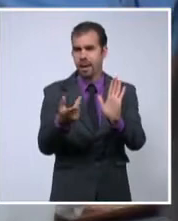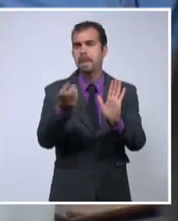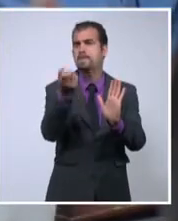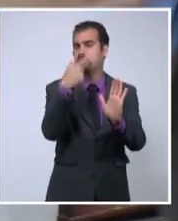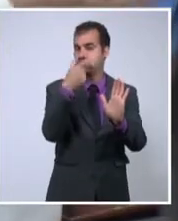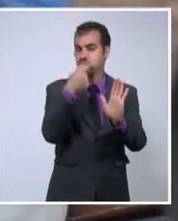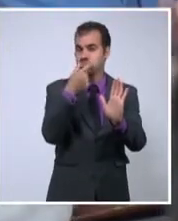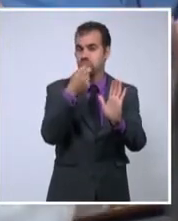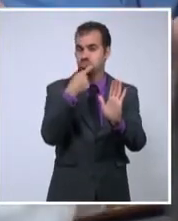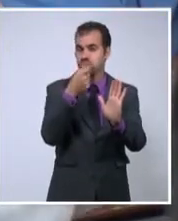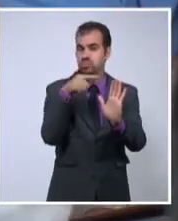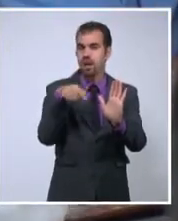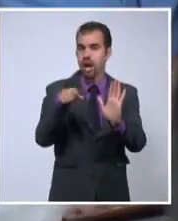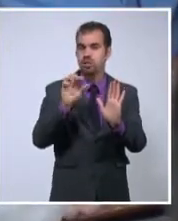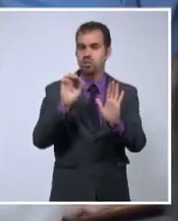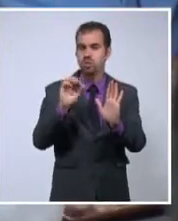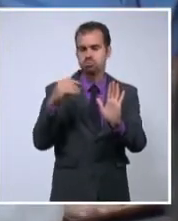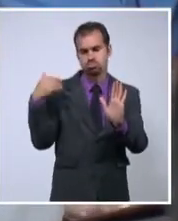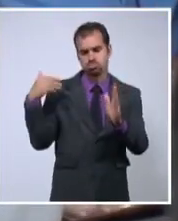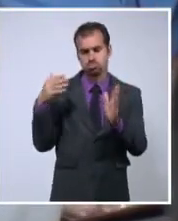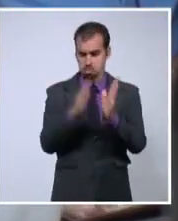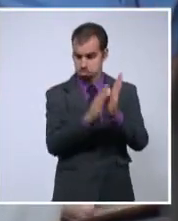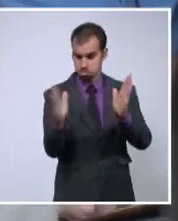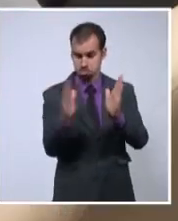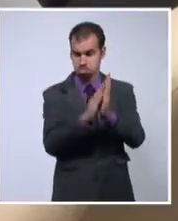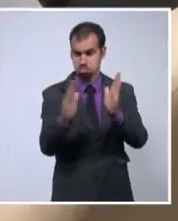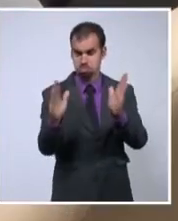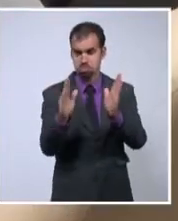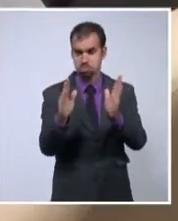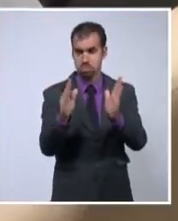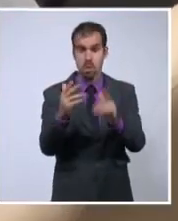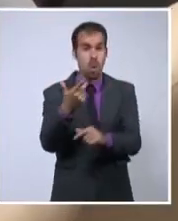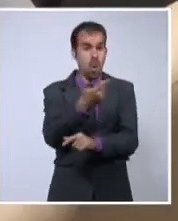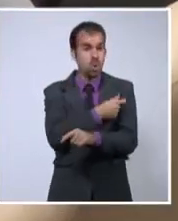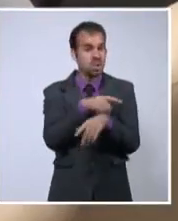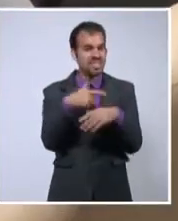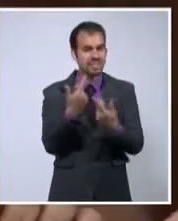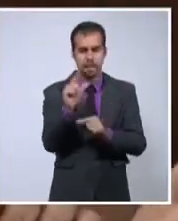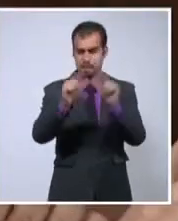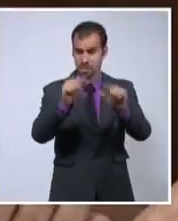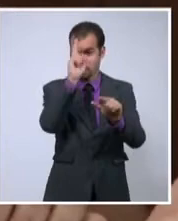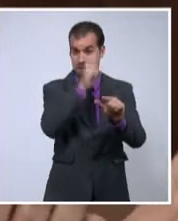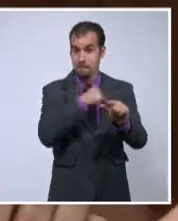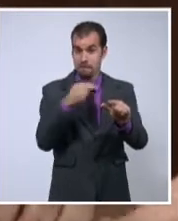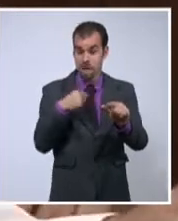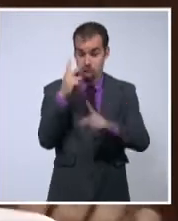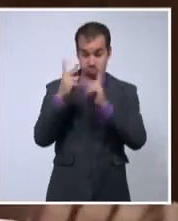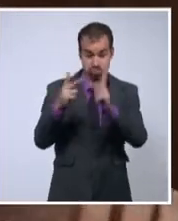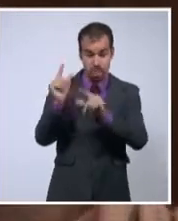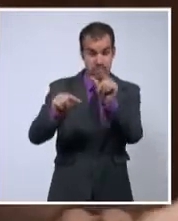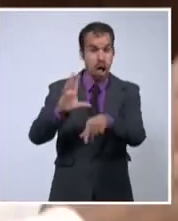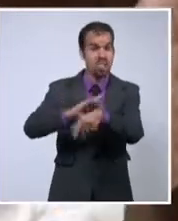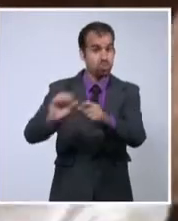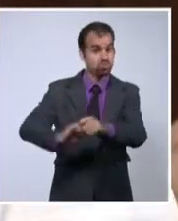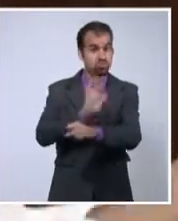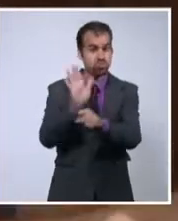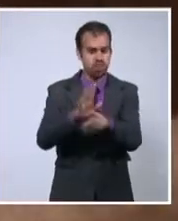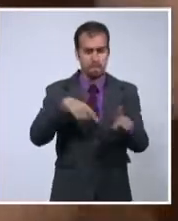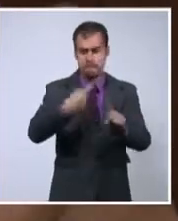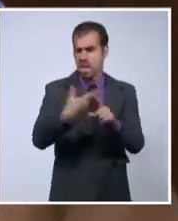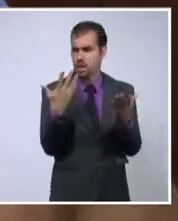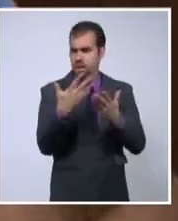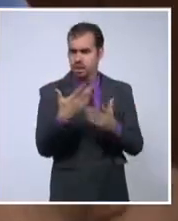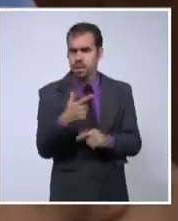cubano suministrado en los últimos tiempos al personal de la salud que ha estado en la línea roja, así como los hogares de ancianos en